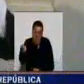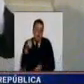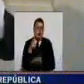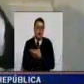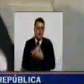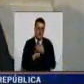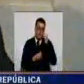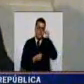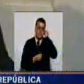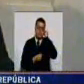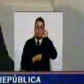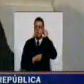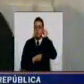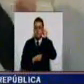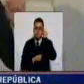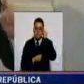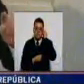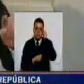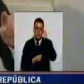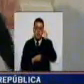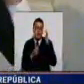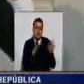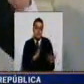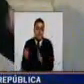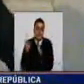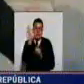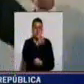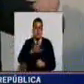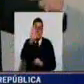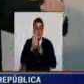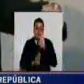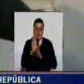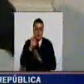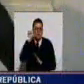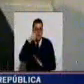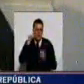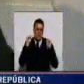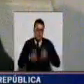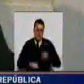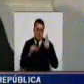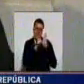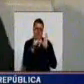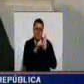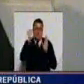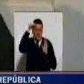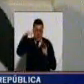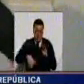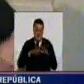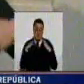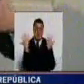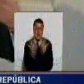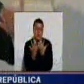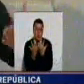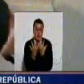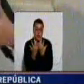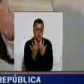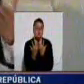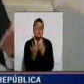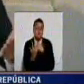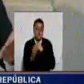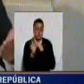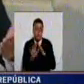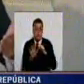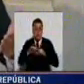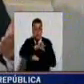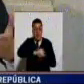Cuando se votó la ley del Plan Nacional de Desarrollo, se aprobó un artículo, ustedes se acordarán, aquí en el Senado, que generaba unos trámites